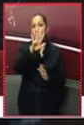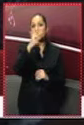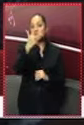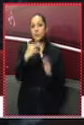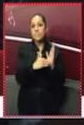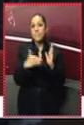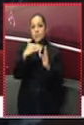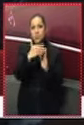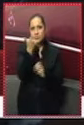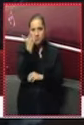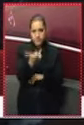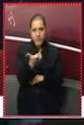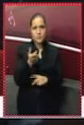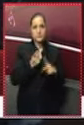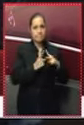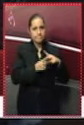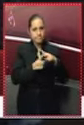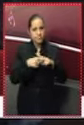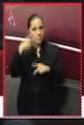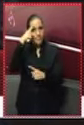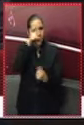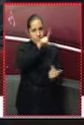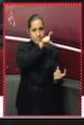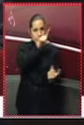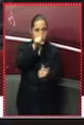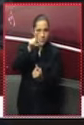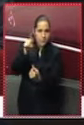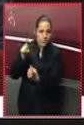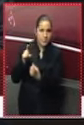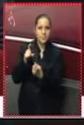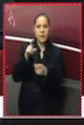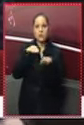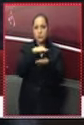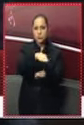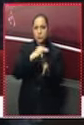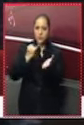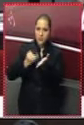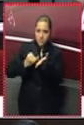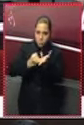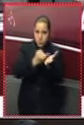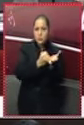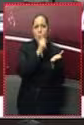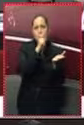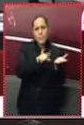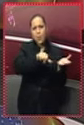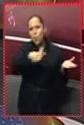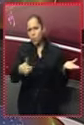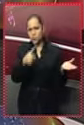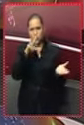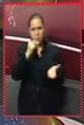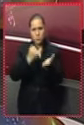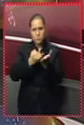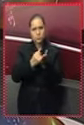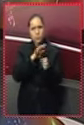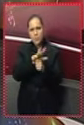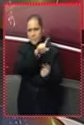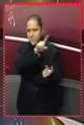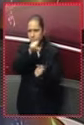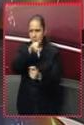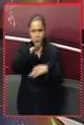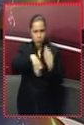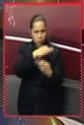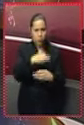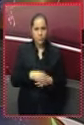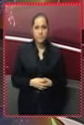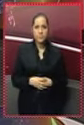millones de pesos la estimación de la recaudación de los ingresos tributarios y no tributarios. Y fue a las 11 de la noche